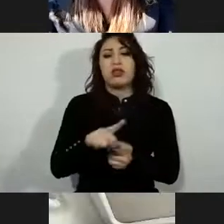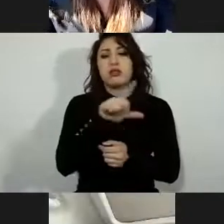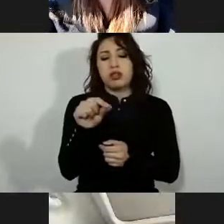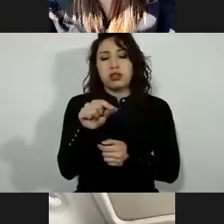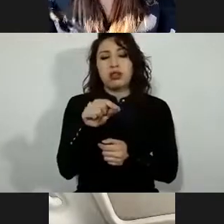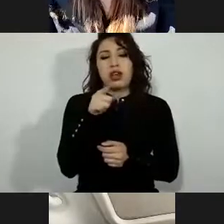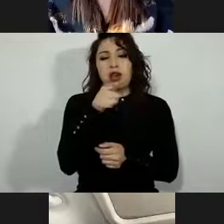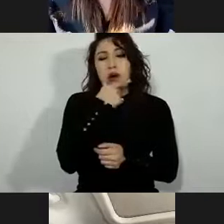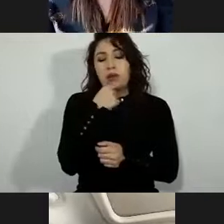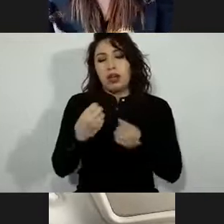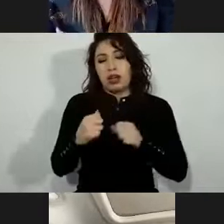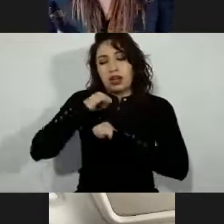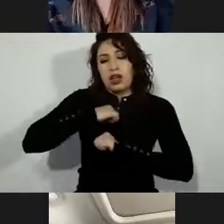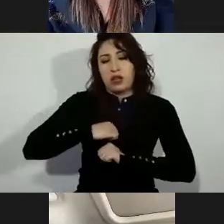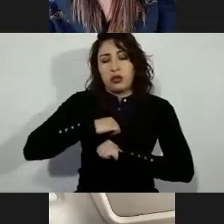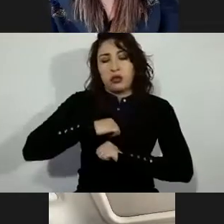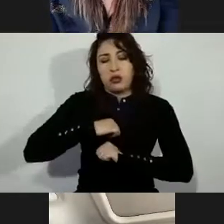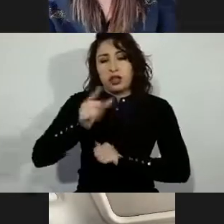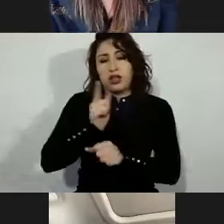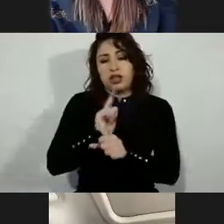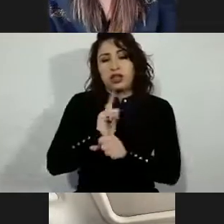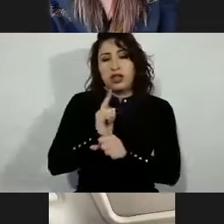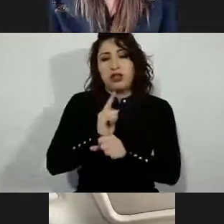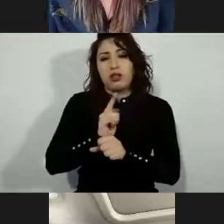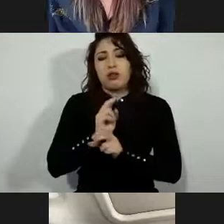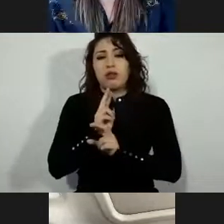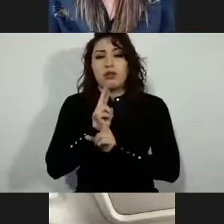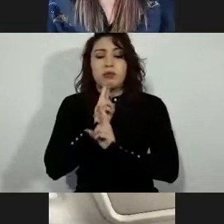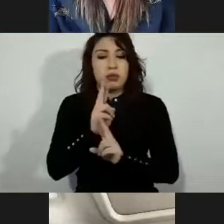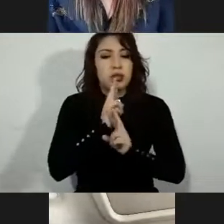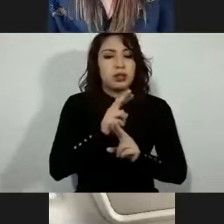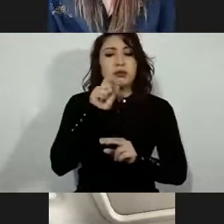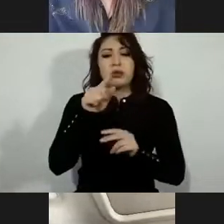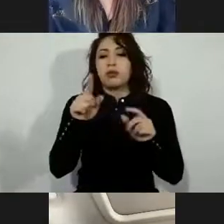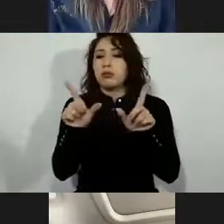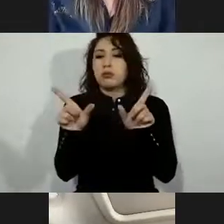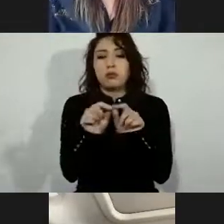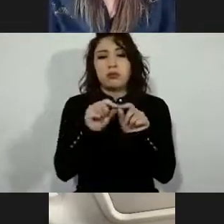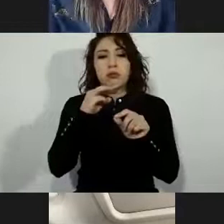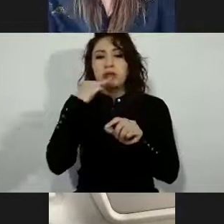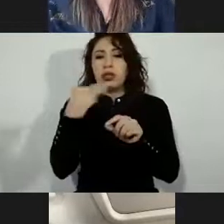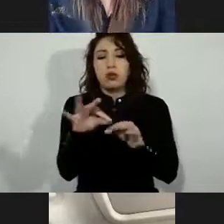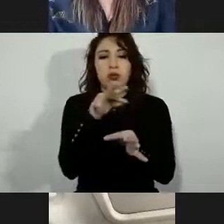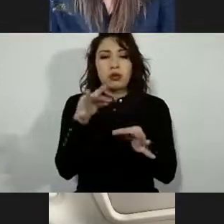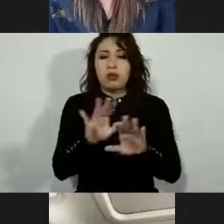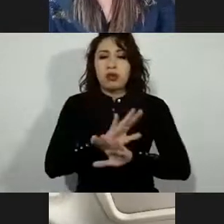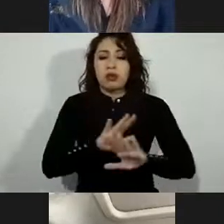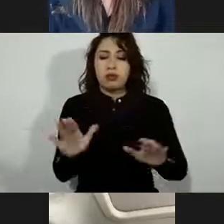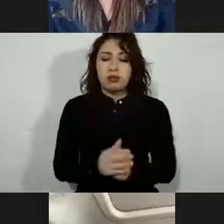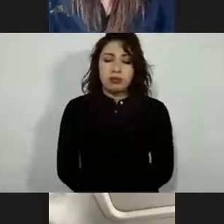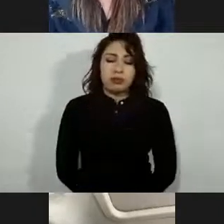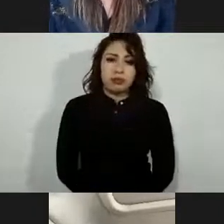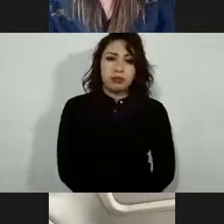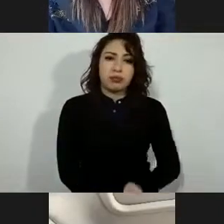un informe, un mensaje final del señor tesorero. Es cuanto, diputado presidente.